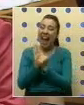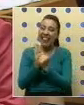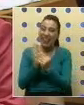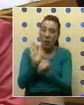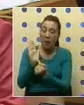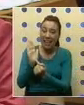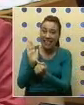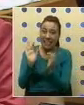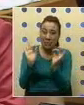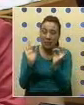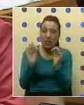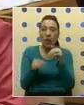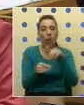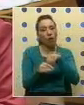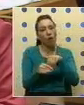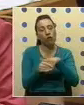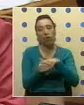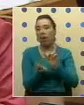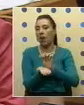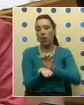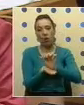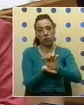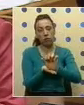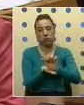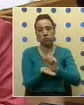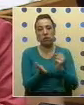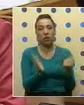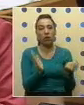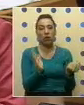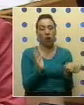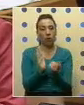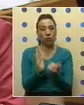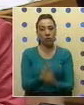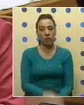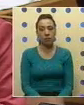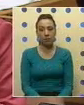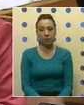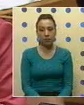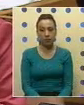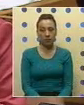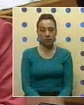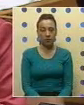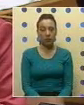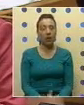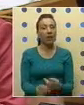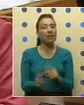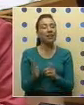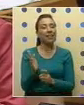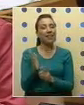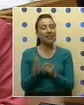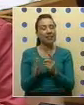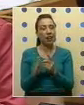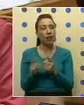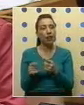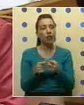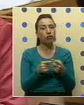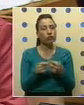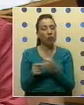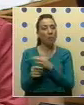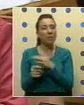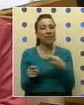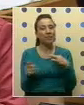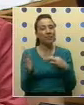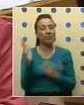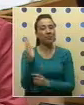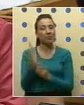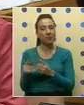esencialmente votarlo en contra, ¿ya? Y creo que el filtro del desarrollo social o del Ministerio del Desarrollo